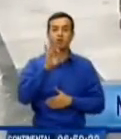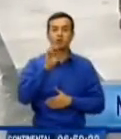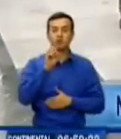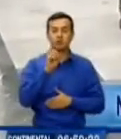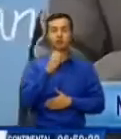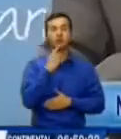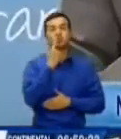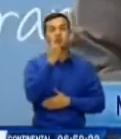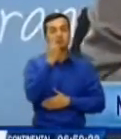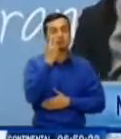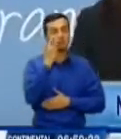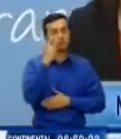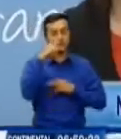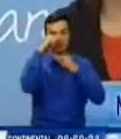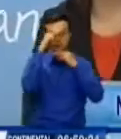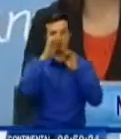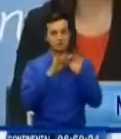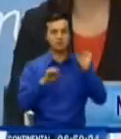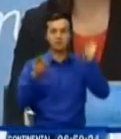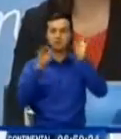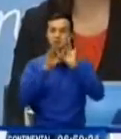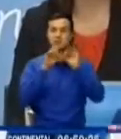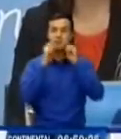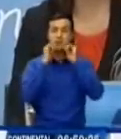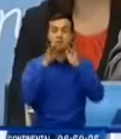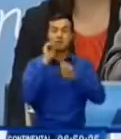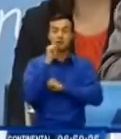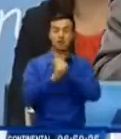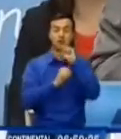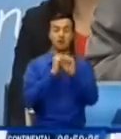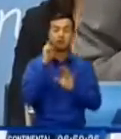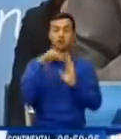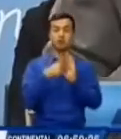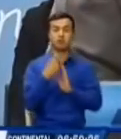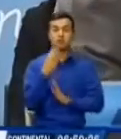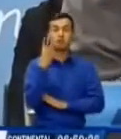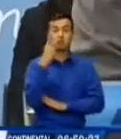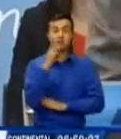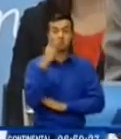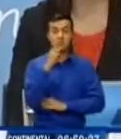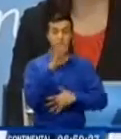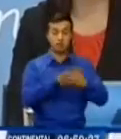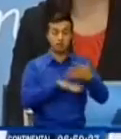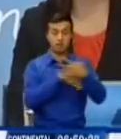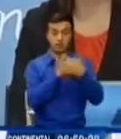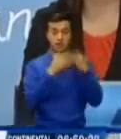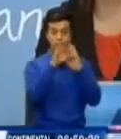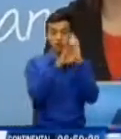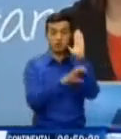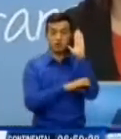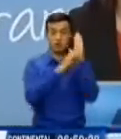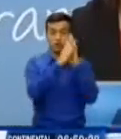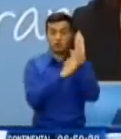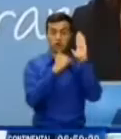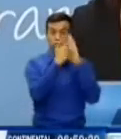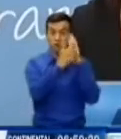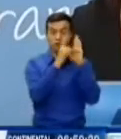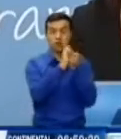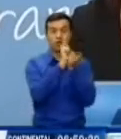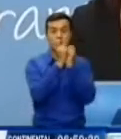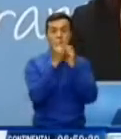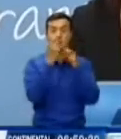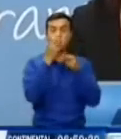este lunes. De septiembre del año 2016, la malla curricular se modifique y se